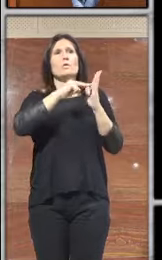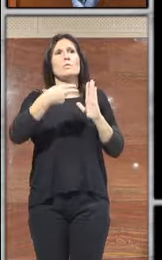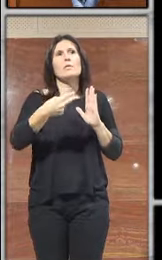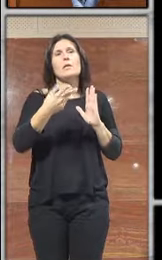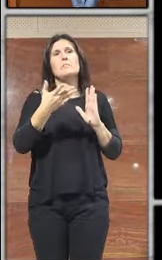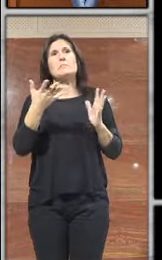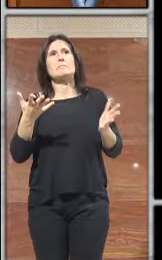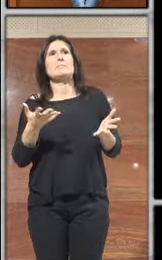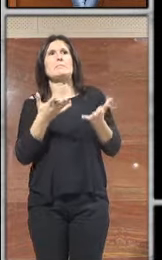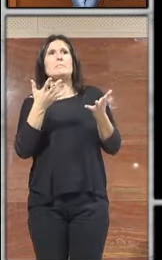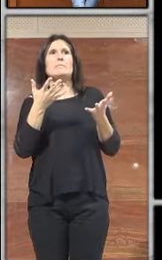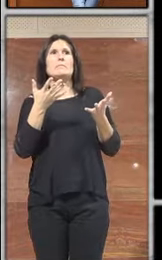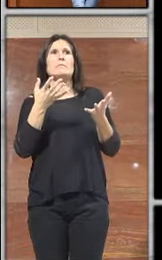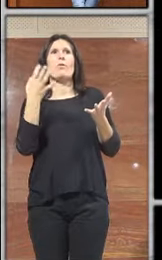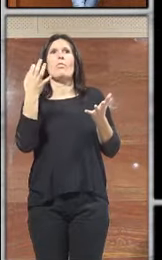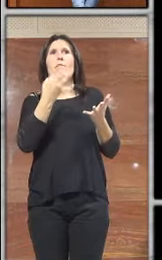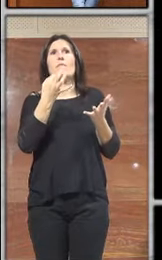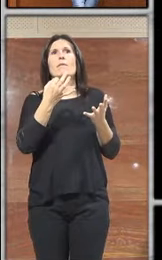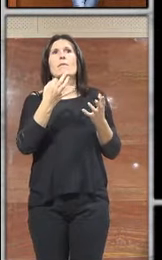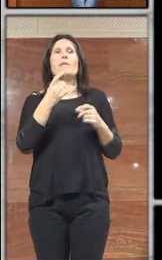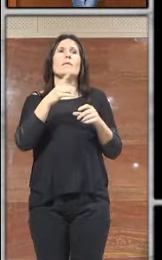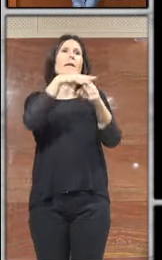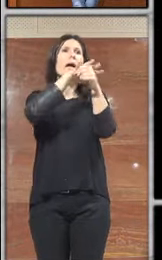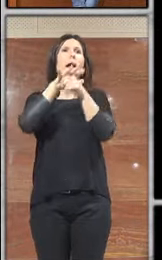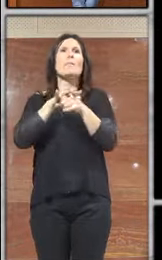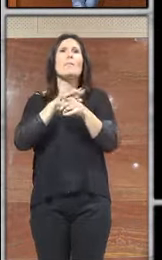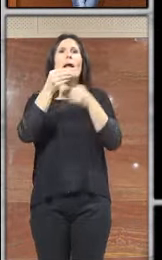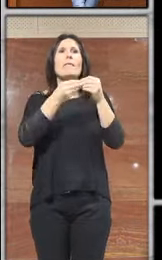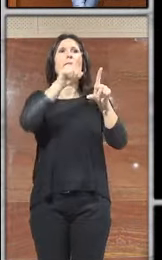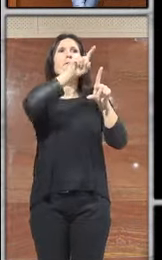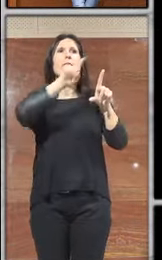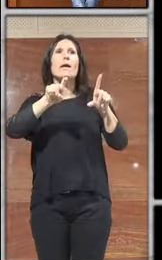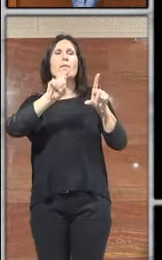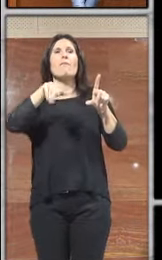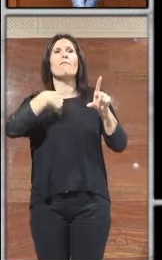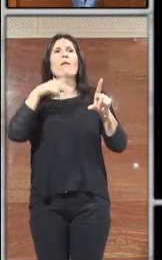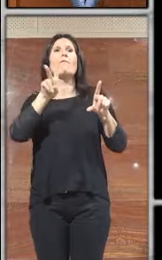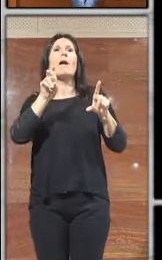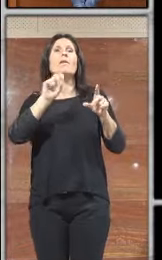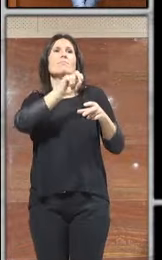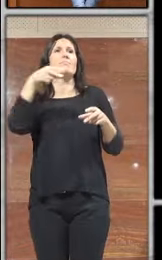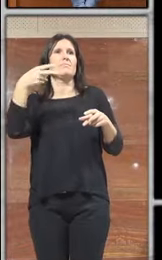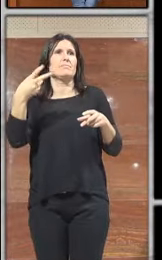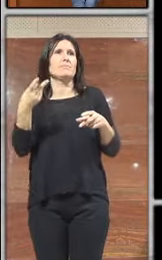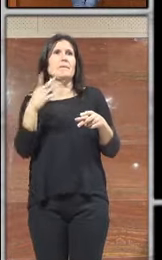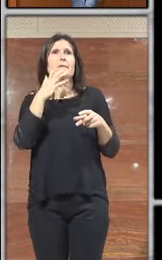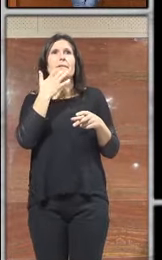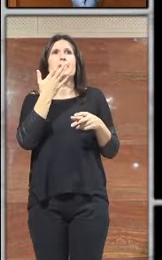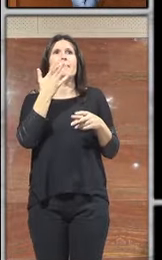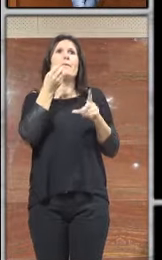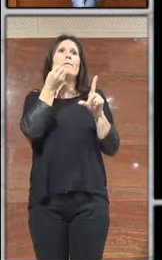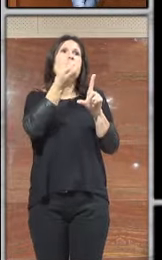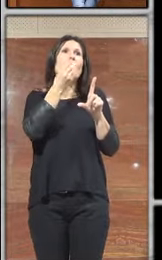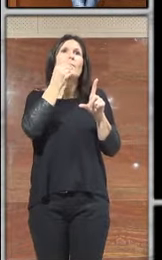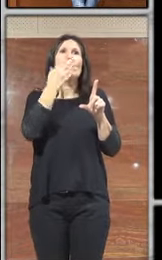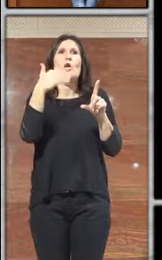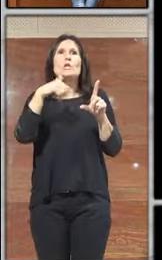¿verdad? Pero hay que definir muy bien los campos para que un barrido sea efectivo, ¿no? Porque si hay demasiada información y no está bien